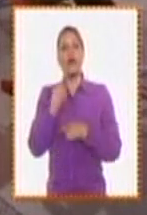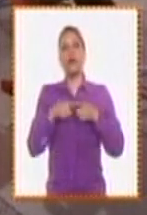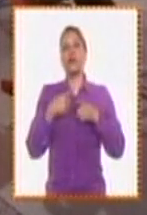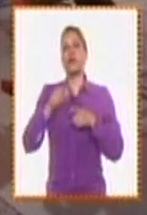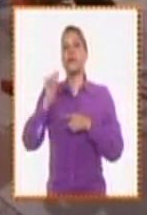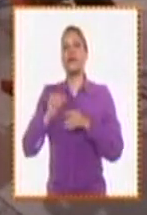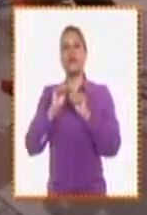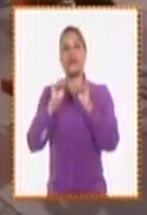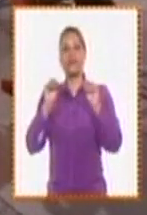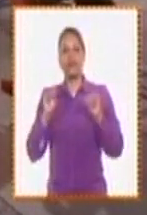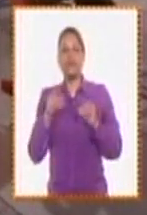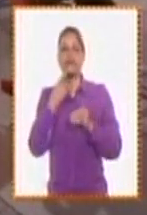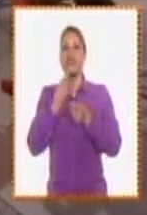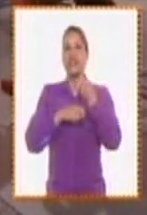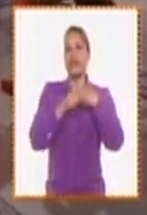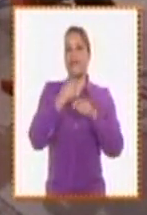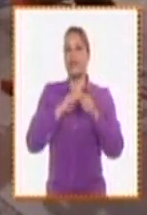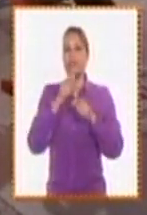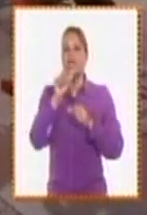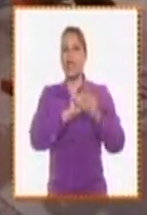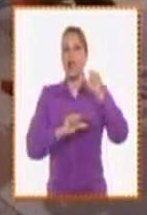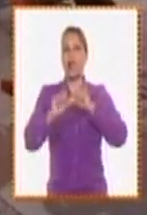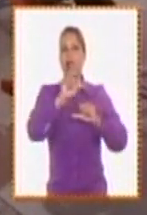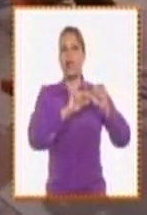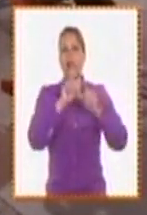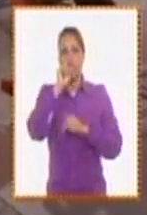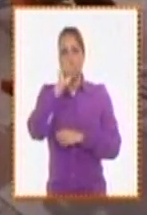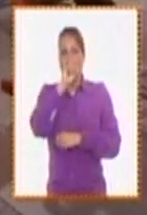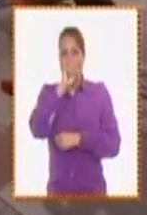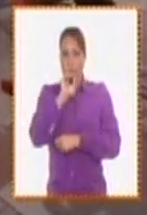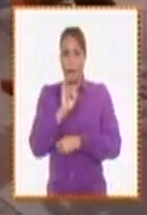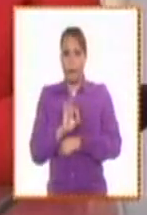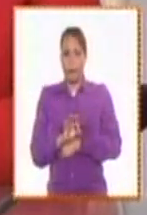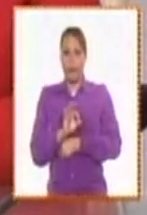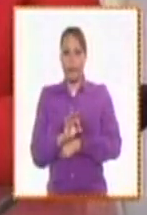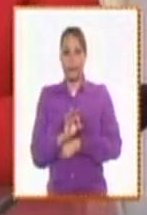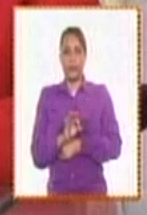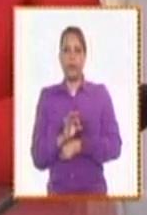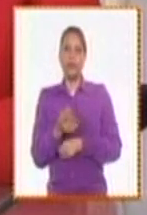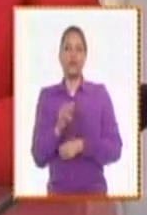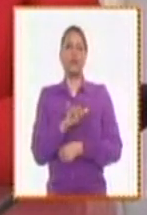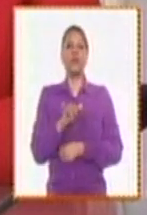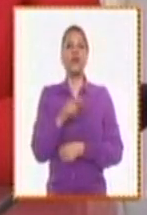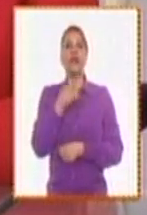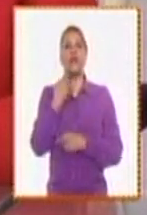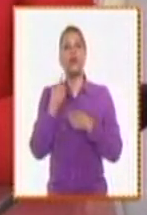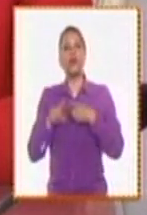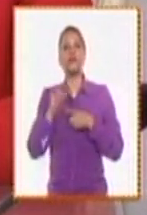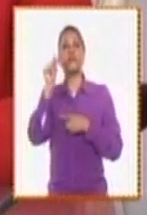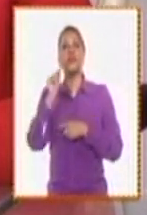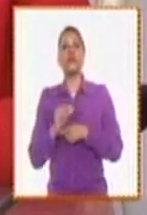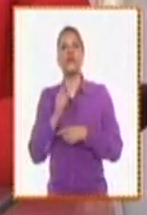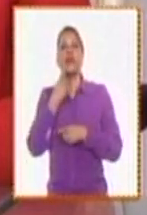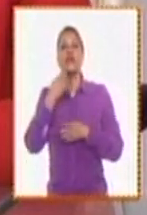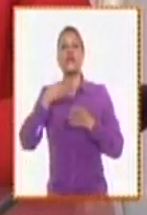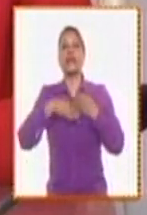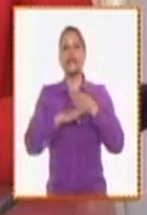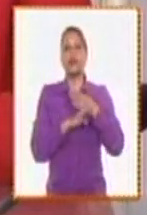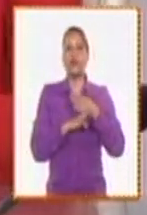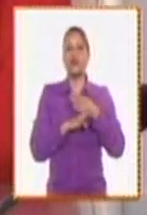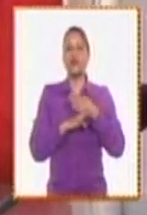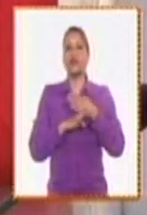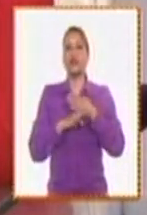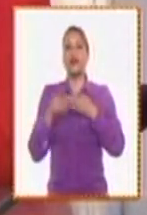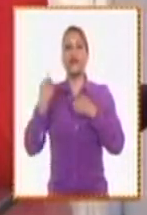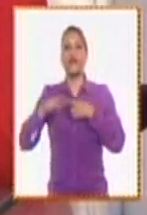personas este tipo de sustancias o estos efectos o estas drogas, y también las que introducen o extraigan del territorio